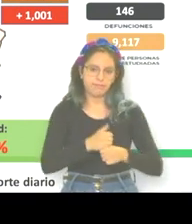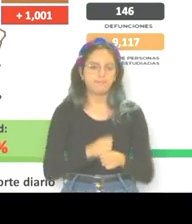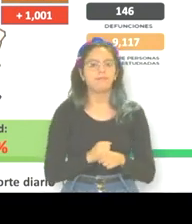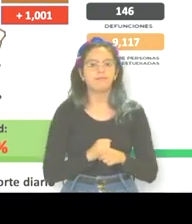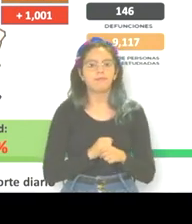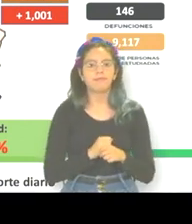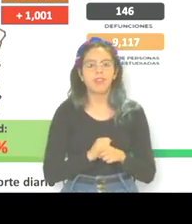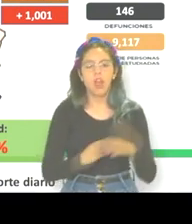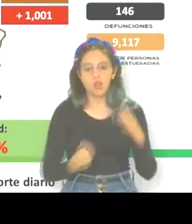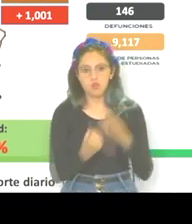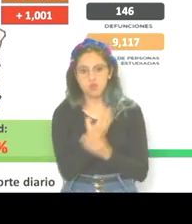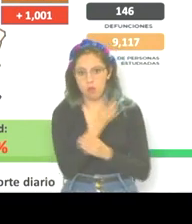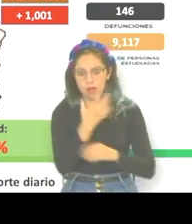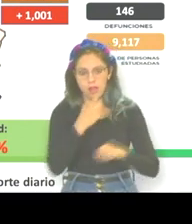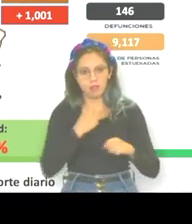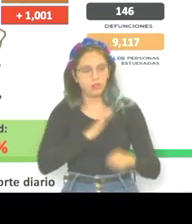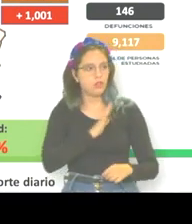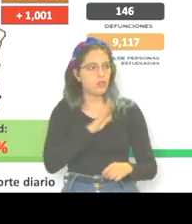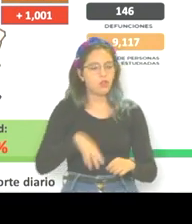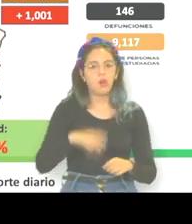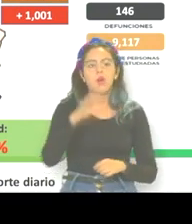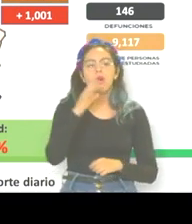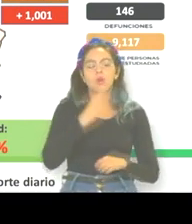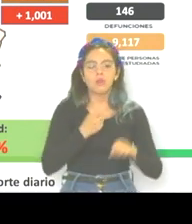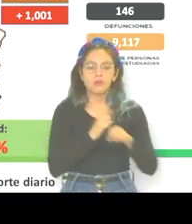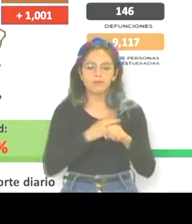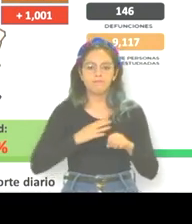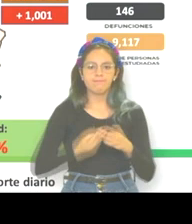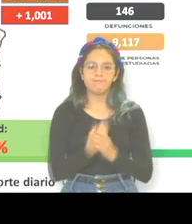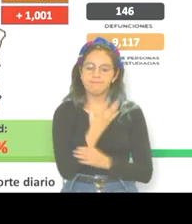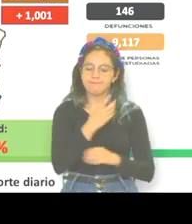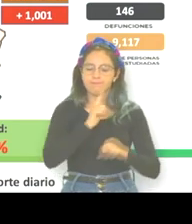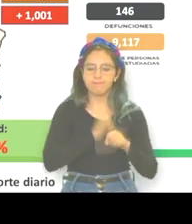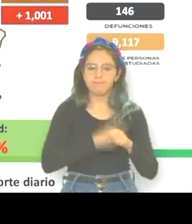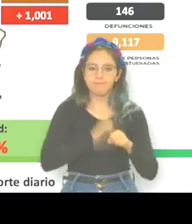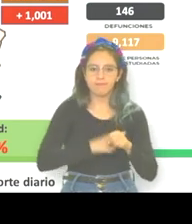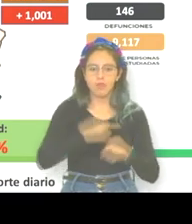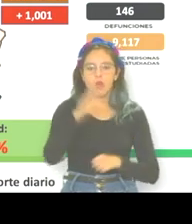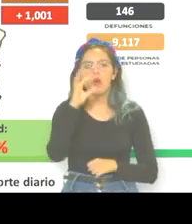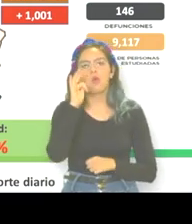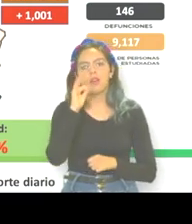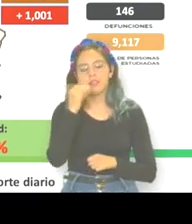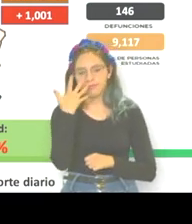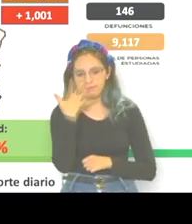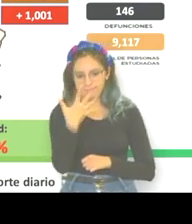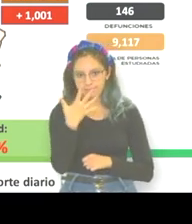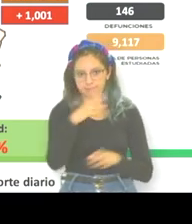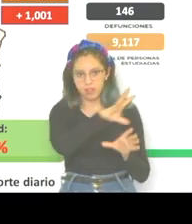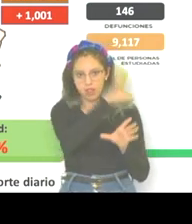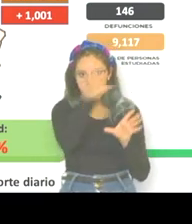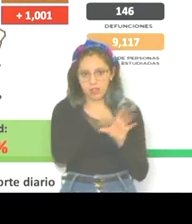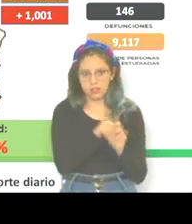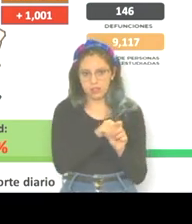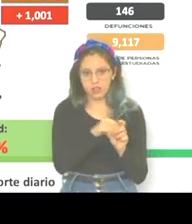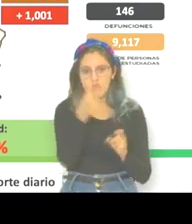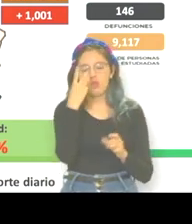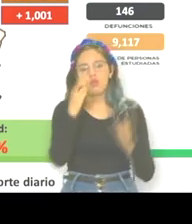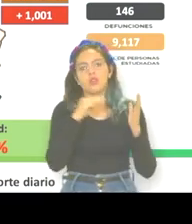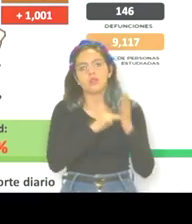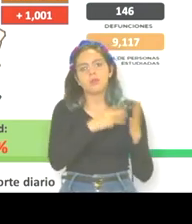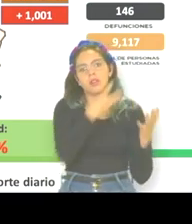casos nuevos, estamos dando a conocer 45 casos que, sumados a los anteriores, ya tenemos